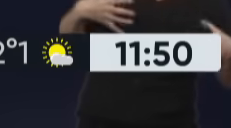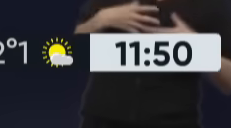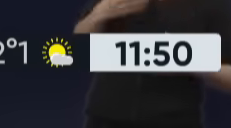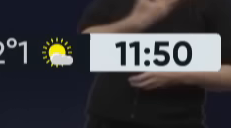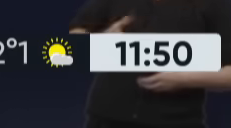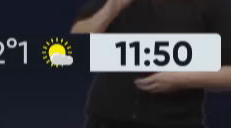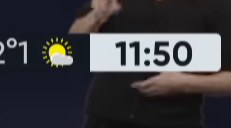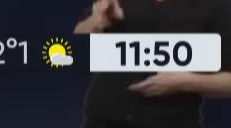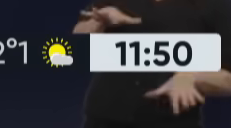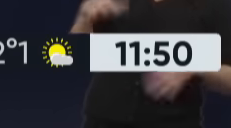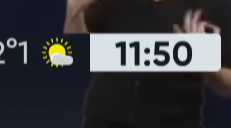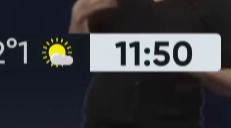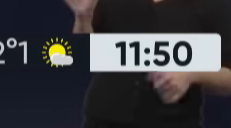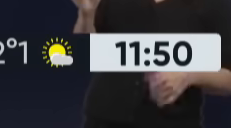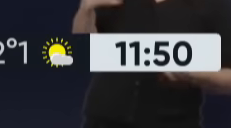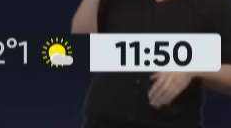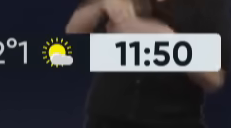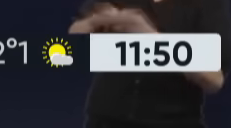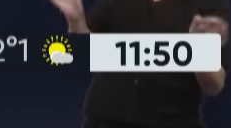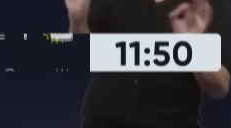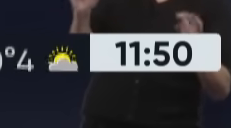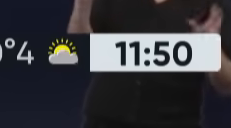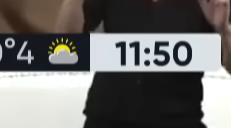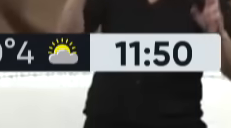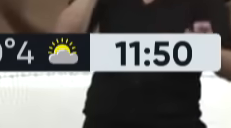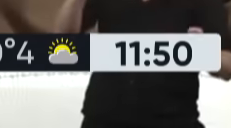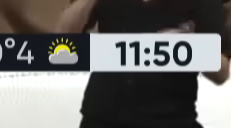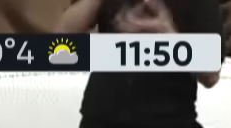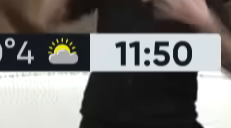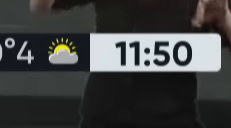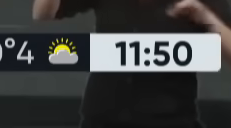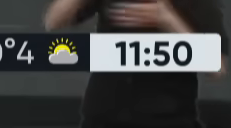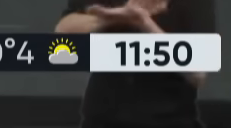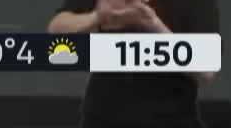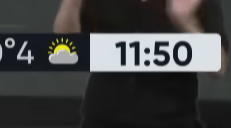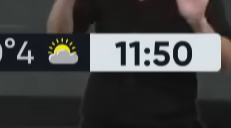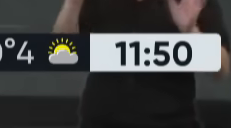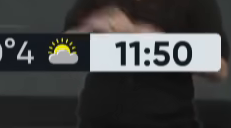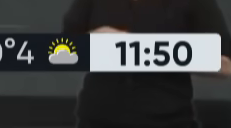haya querido introducirse en su teléfono no lo haya logrado.